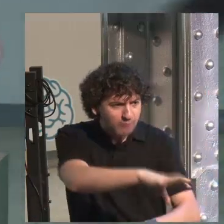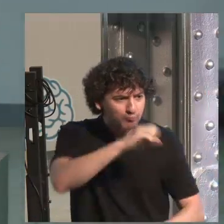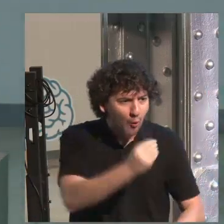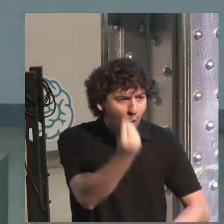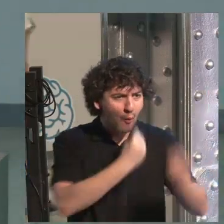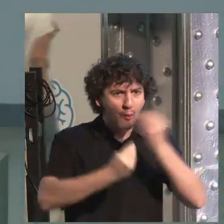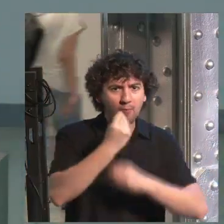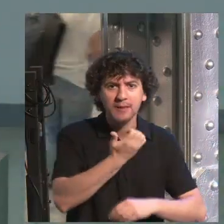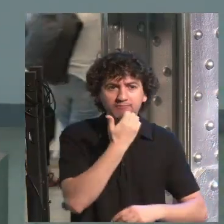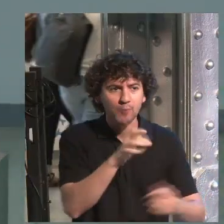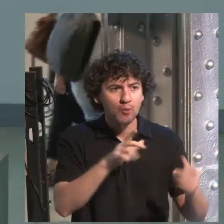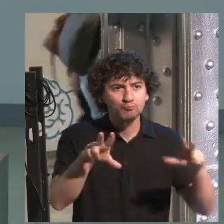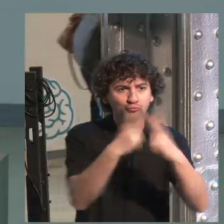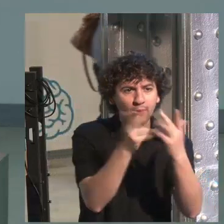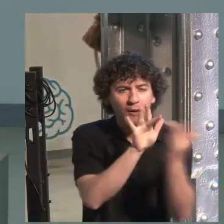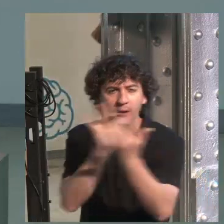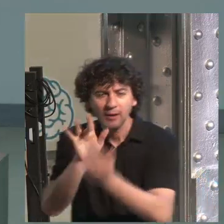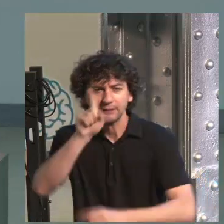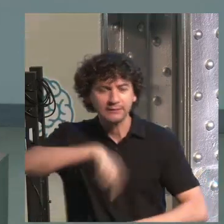a relacionarte con los demás y a sobrevivir.